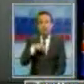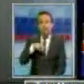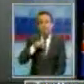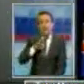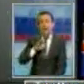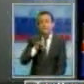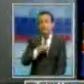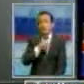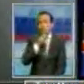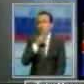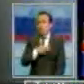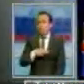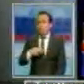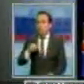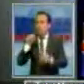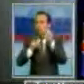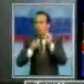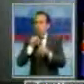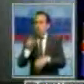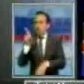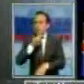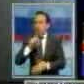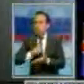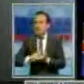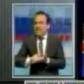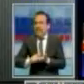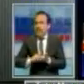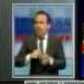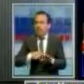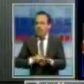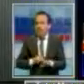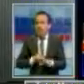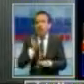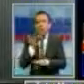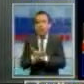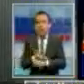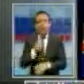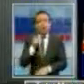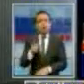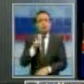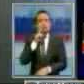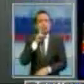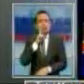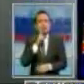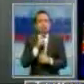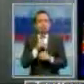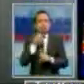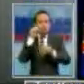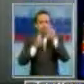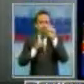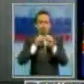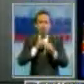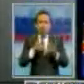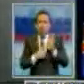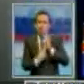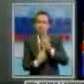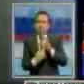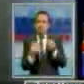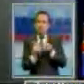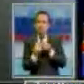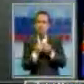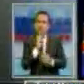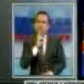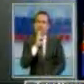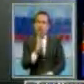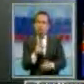combinación de ministros políticos y subsecretarios técnicos. Hay gente que tiene una gran capacidad política y que la ha demostrado con muy buenos